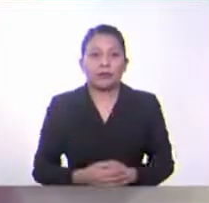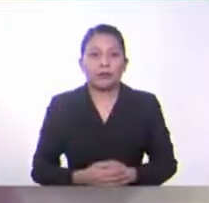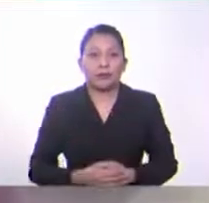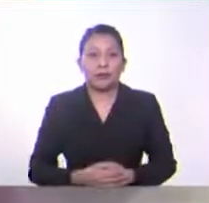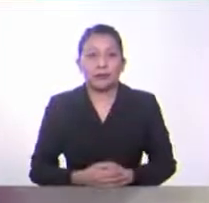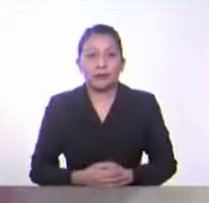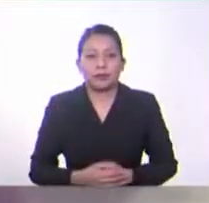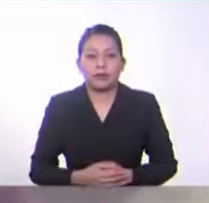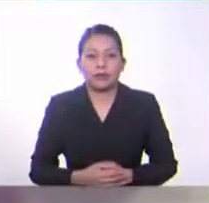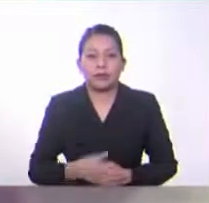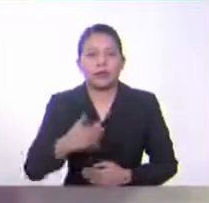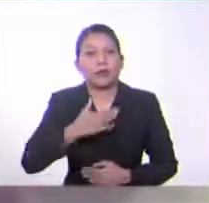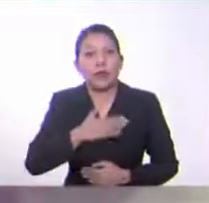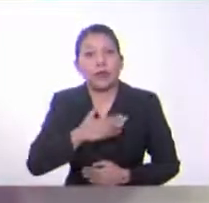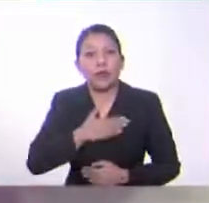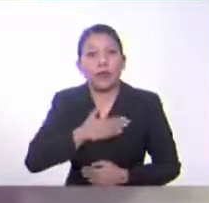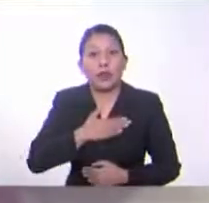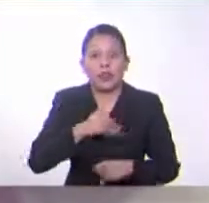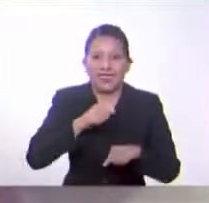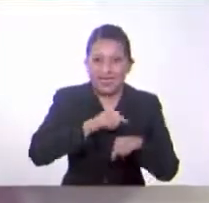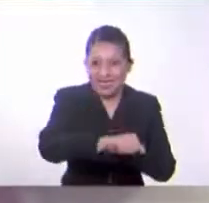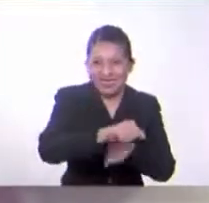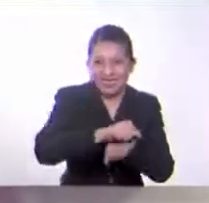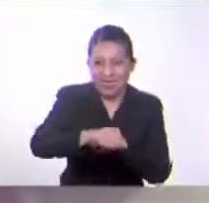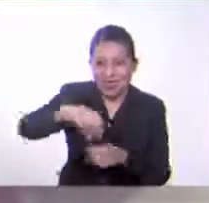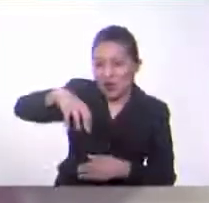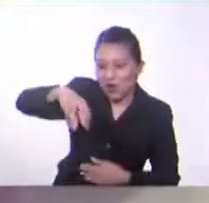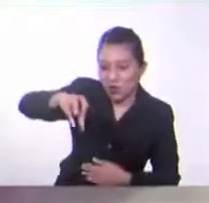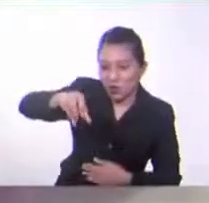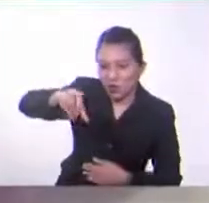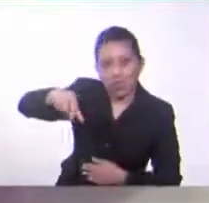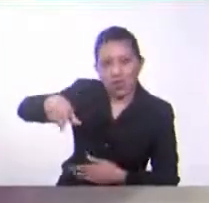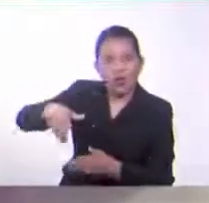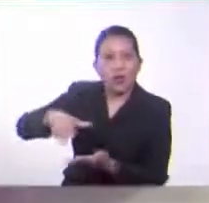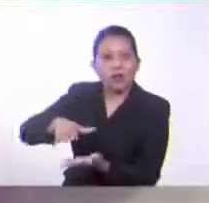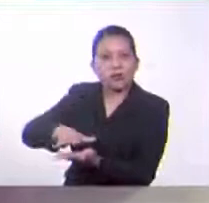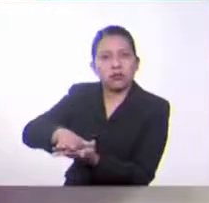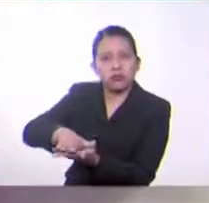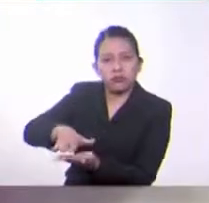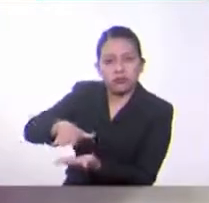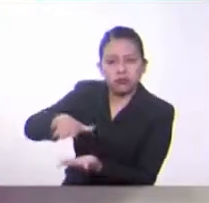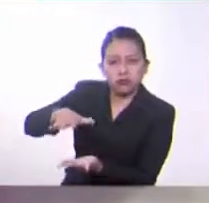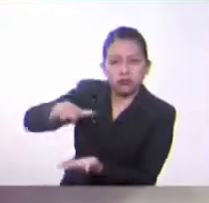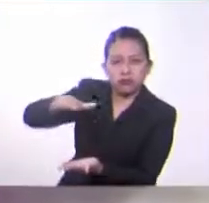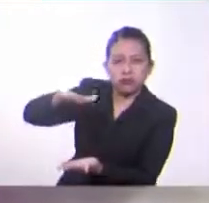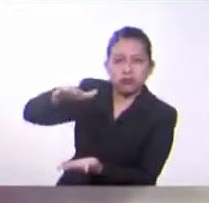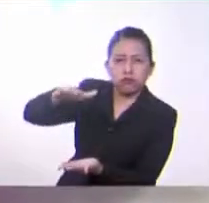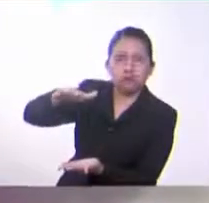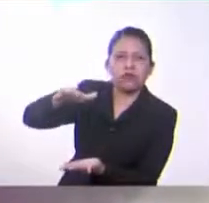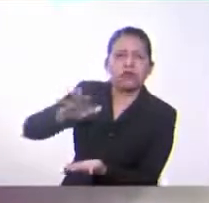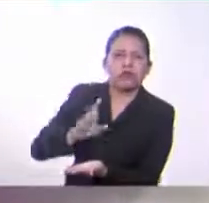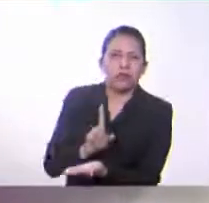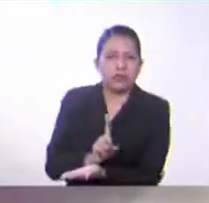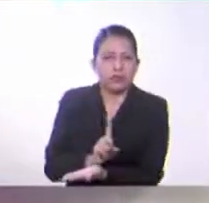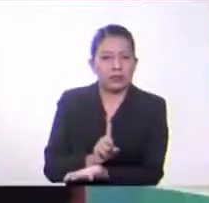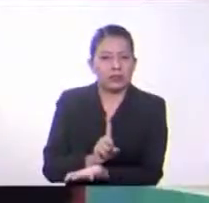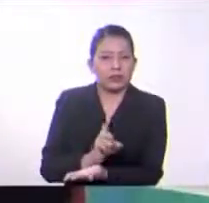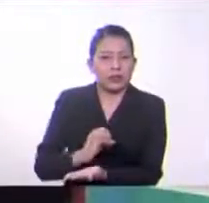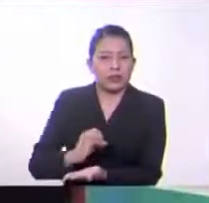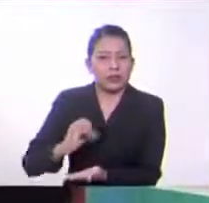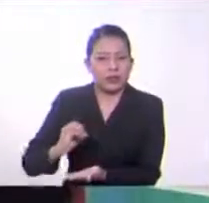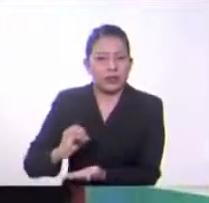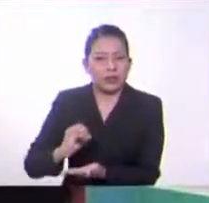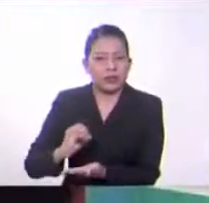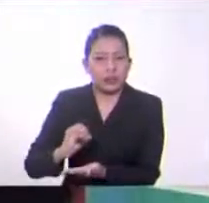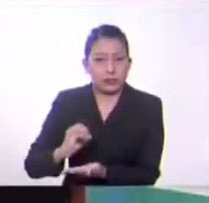pila se llenaría en 20 minutos. Ah, sí, ya no tengo que estar esperando allá a la par de la pila a ver en qué momento se llena. Así es.